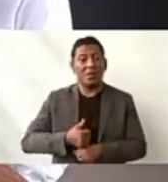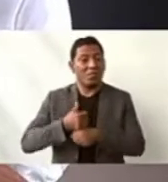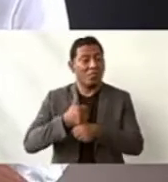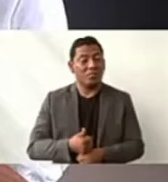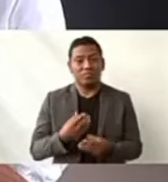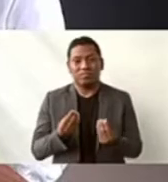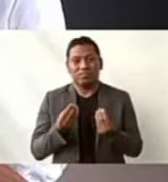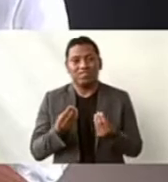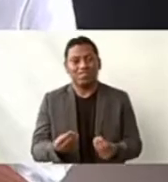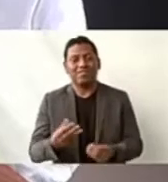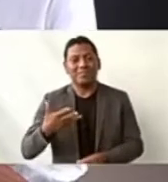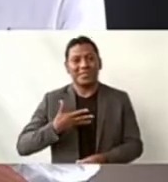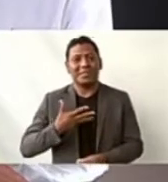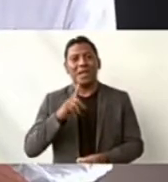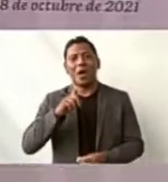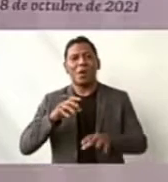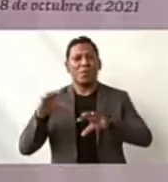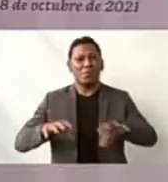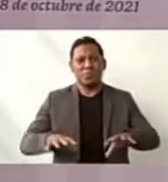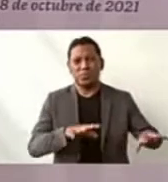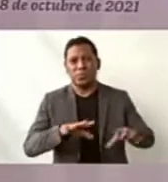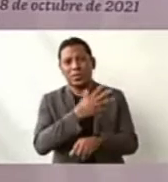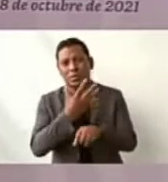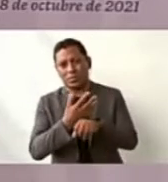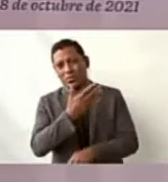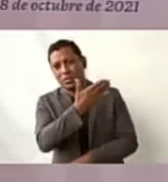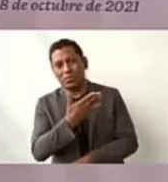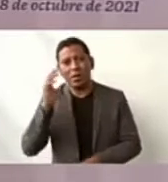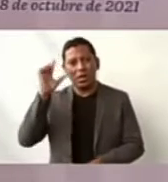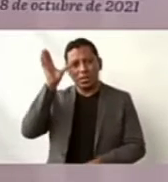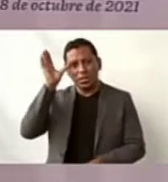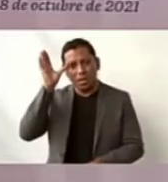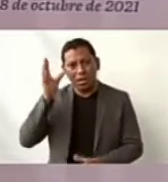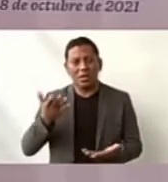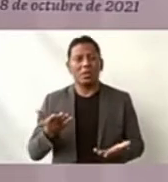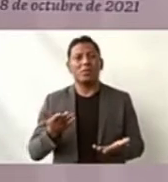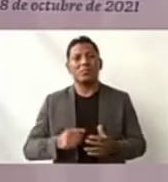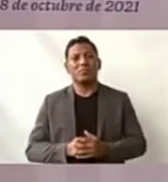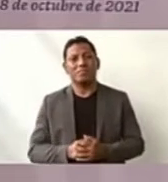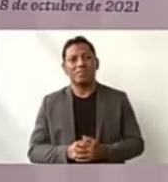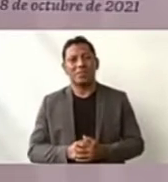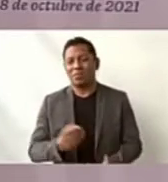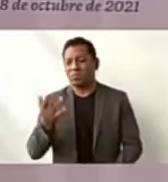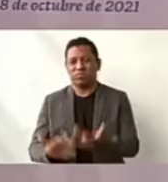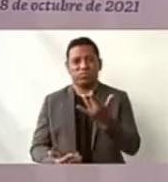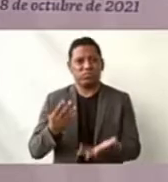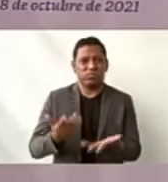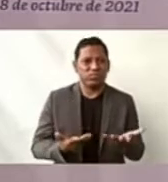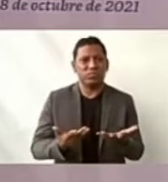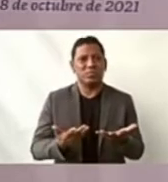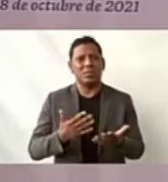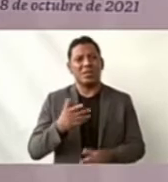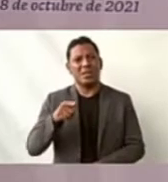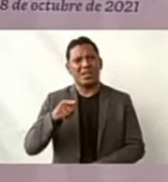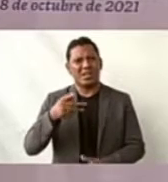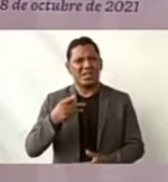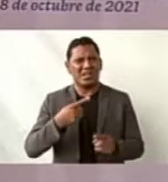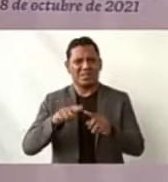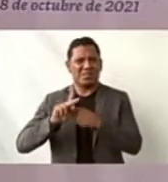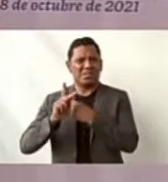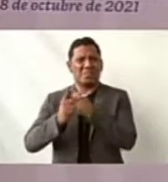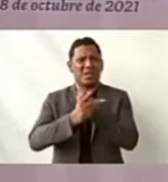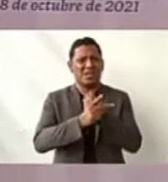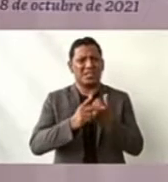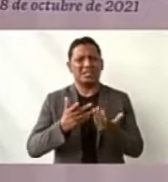ellas inundaciones en eeuu en china con incendios en australia en california